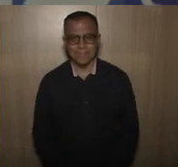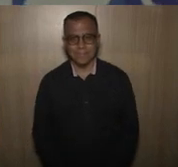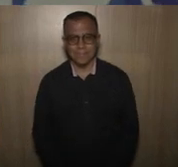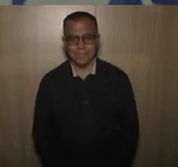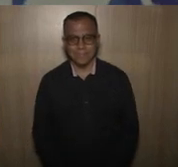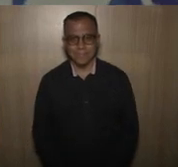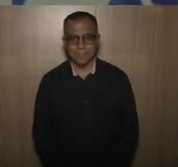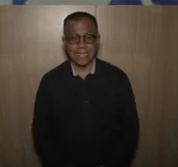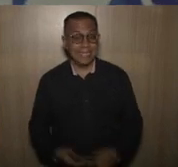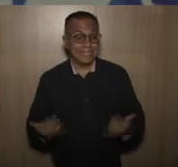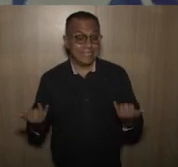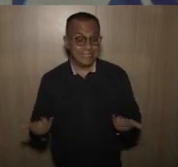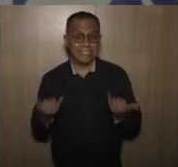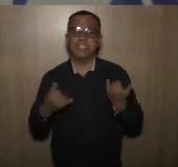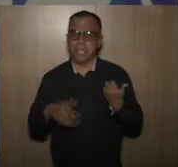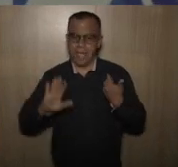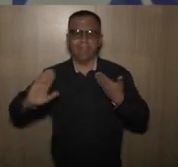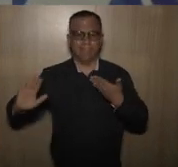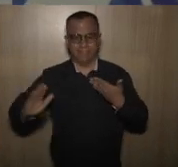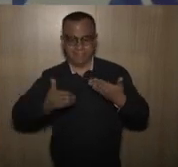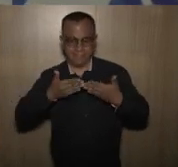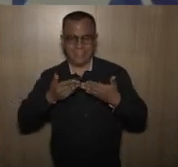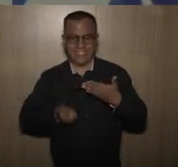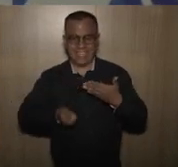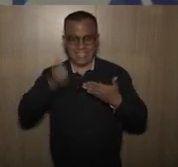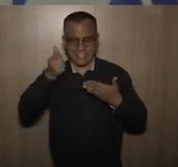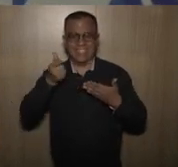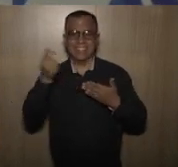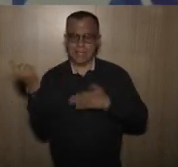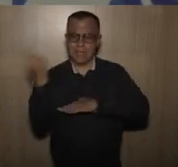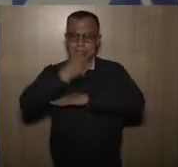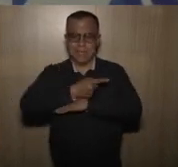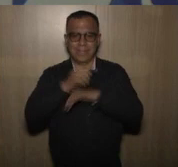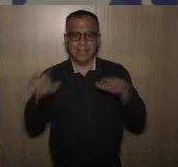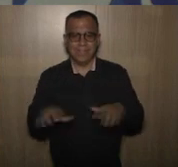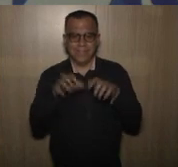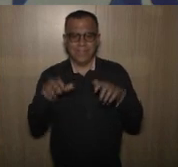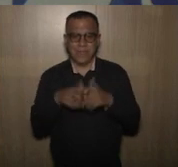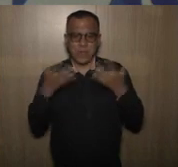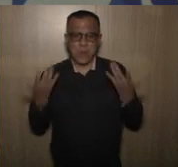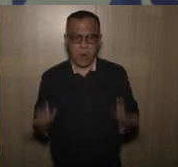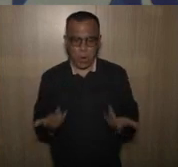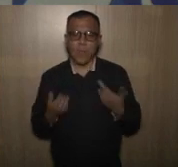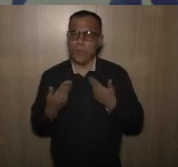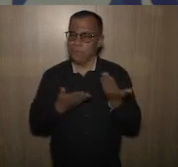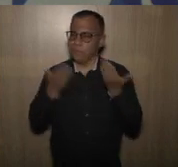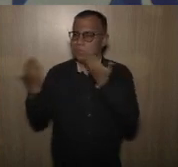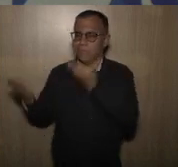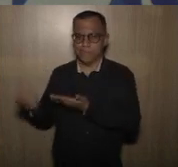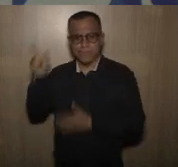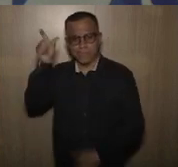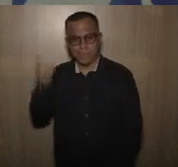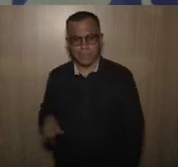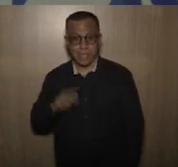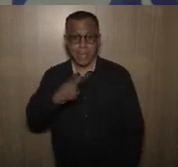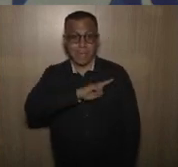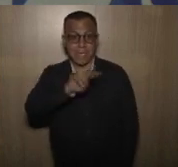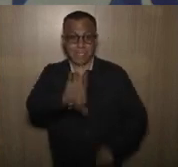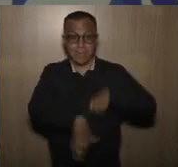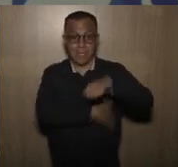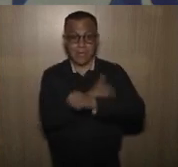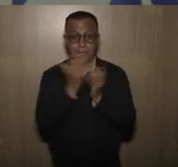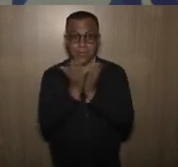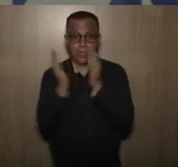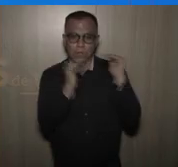acerca entonces el momento de culminar la jornada de hoy, por ende daremos paso a continuación al señor Viceministro de